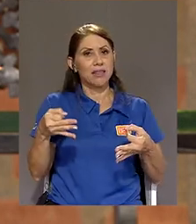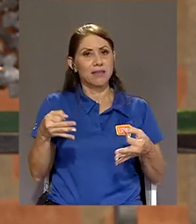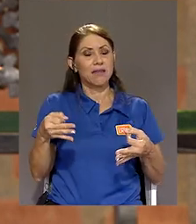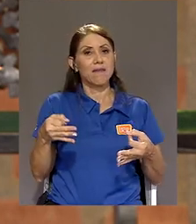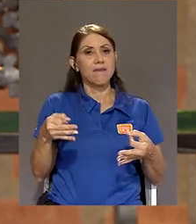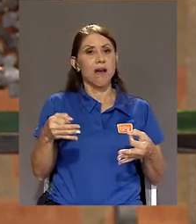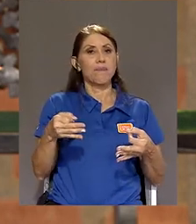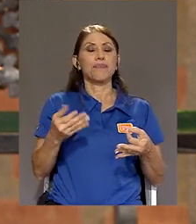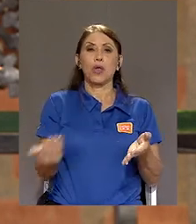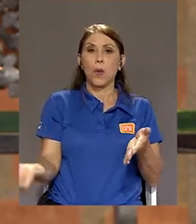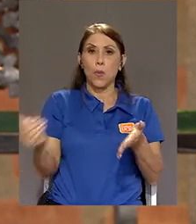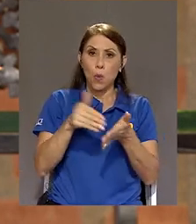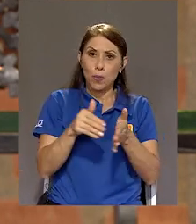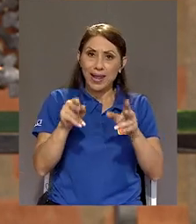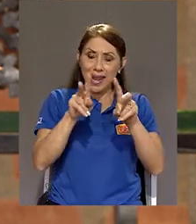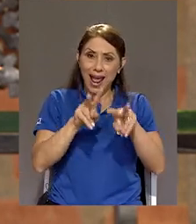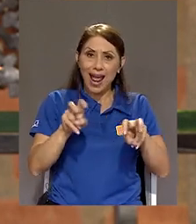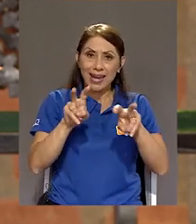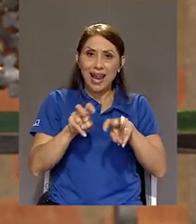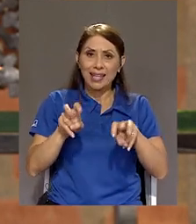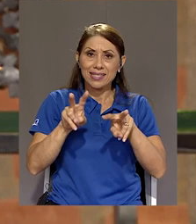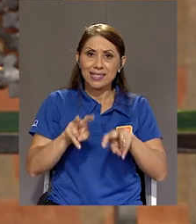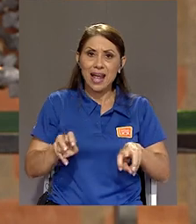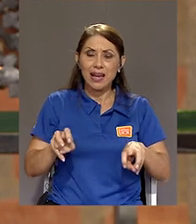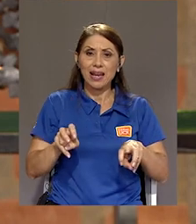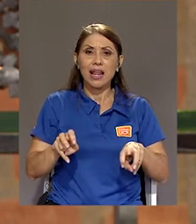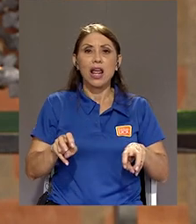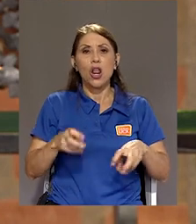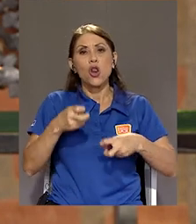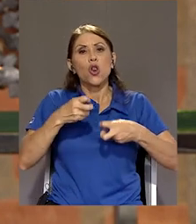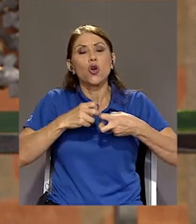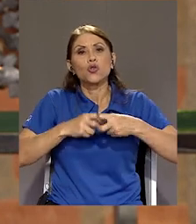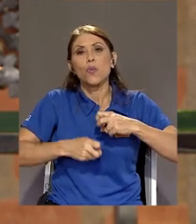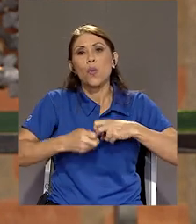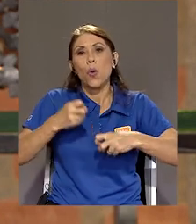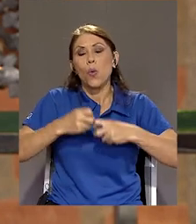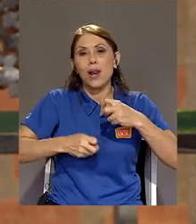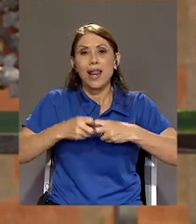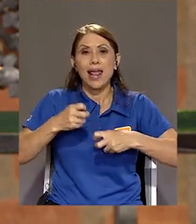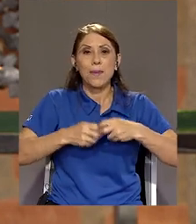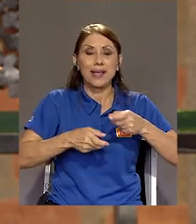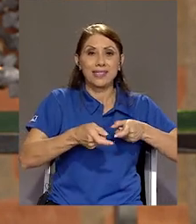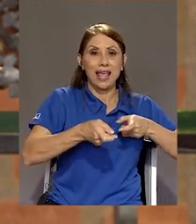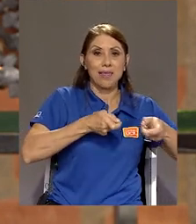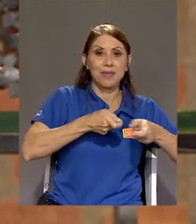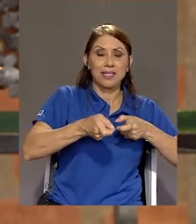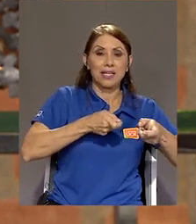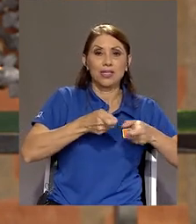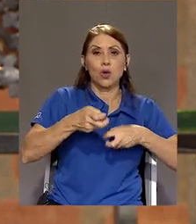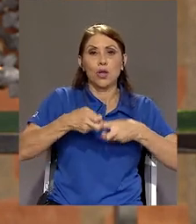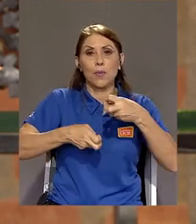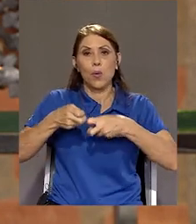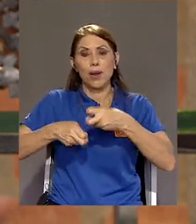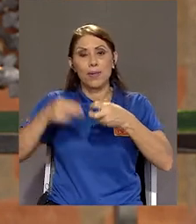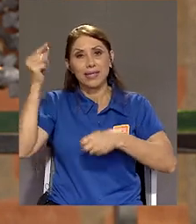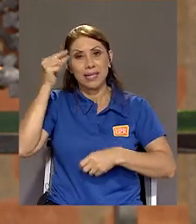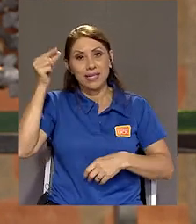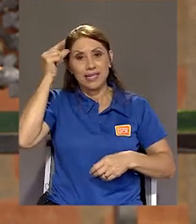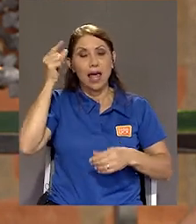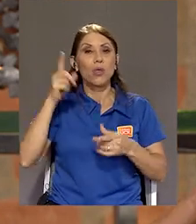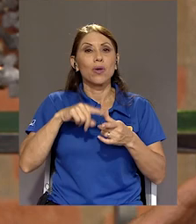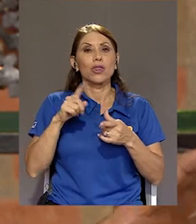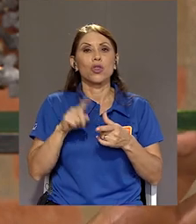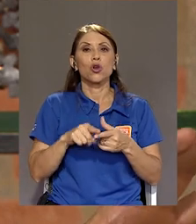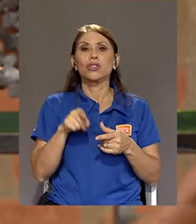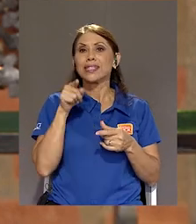a analizar los problemas que hay de administración y del Estado. Y entonces se